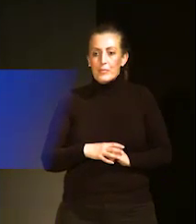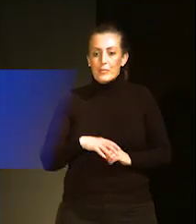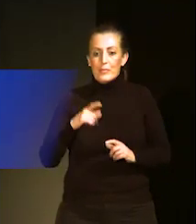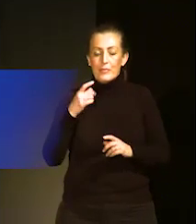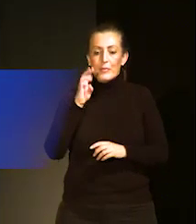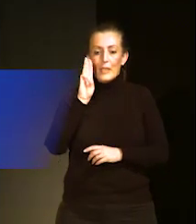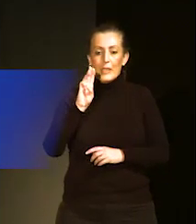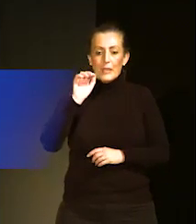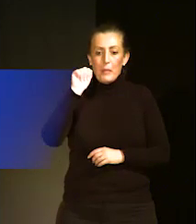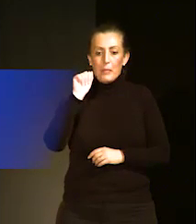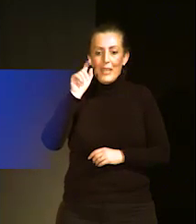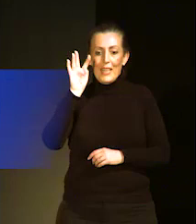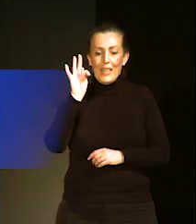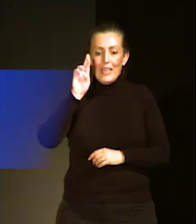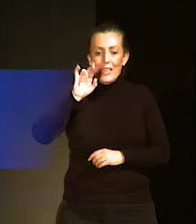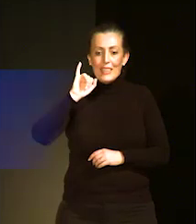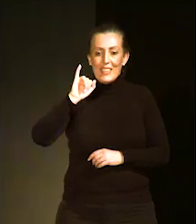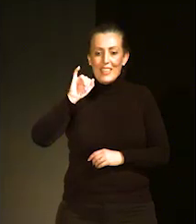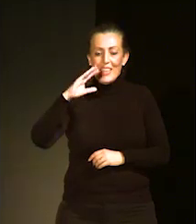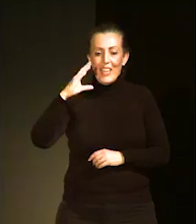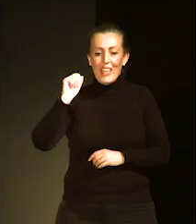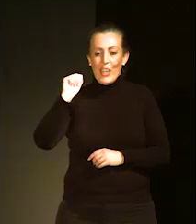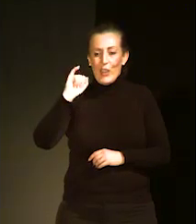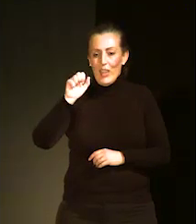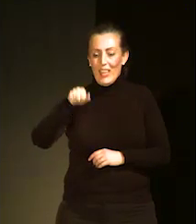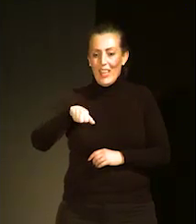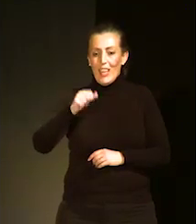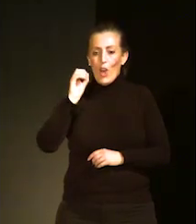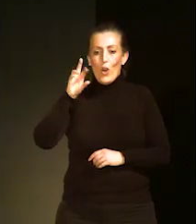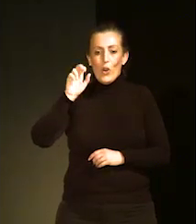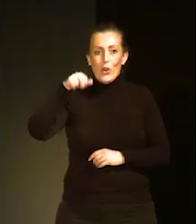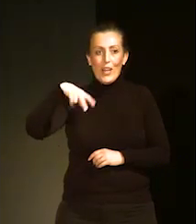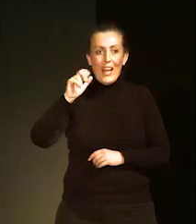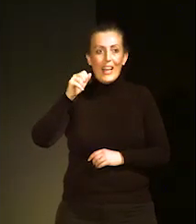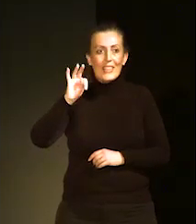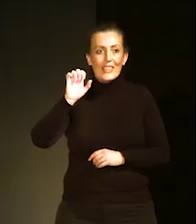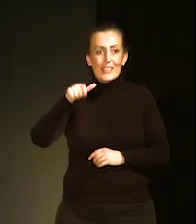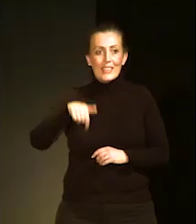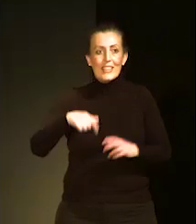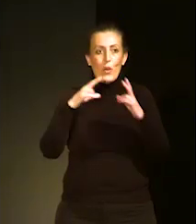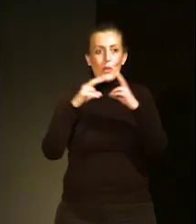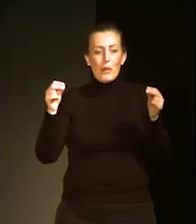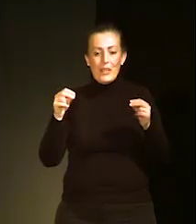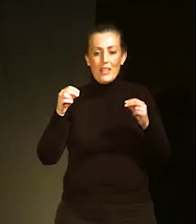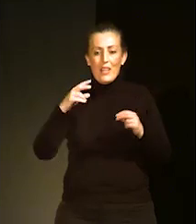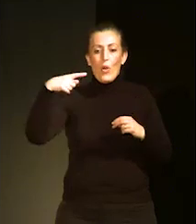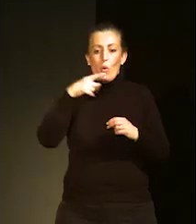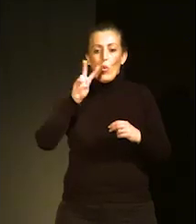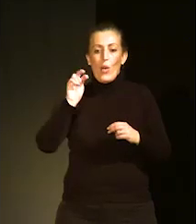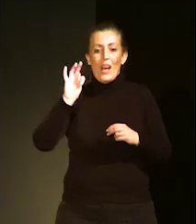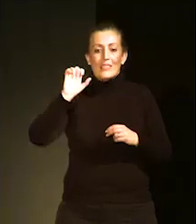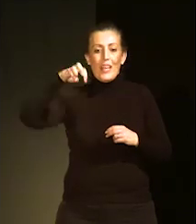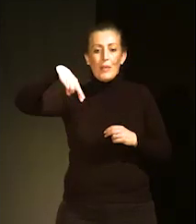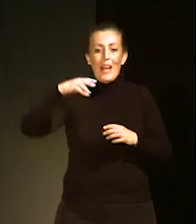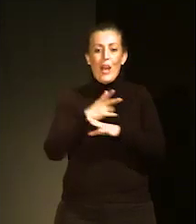patricia orantes de guatemala que se forma en la academia de arte dramático de la universidad popular que ha